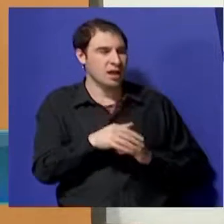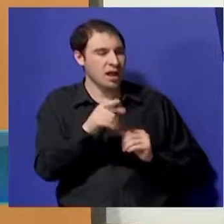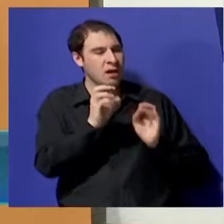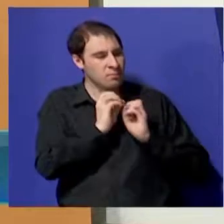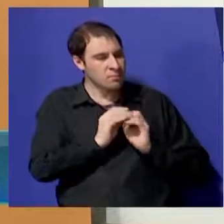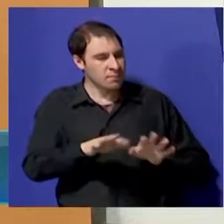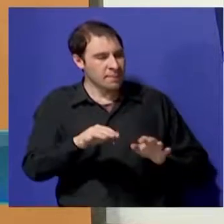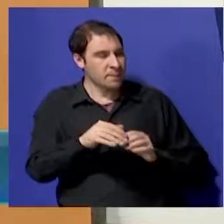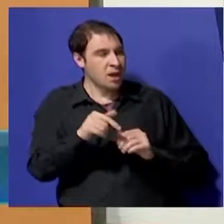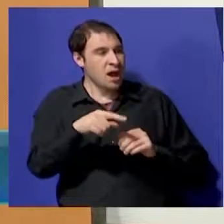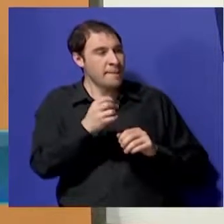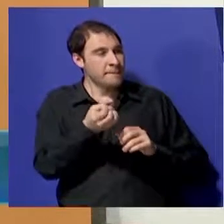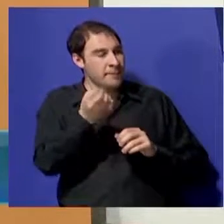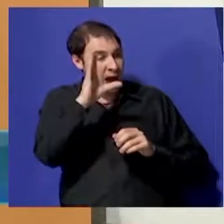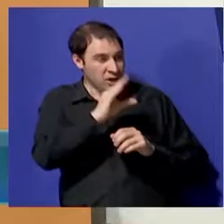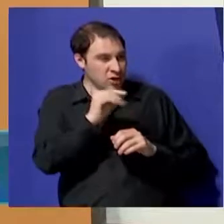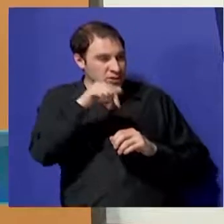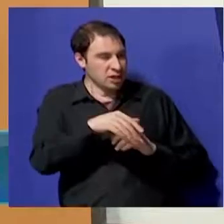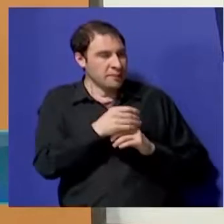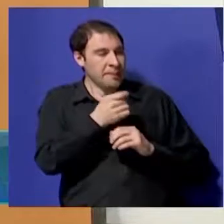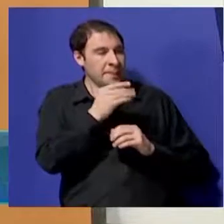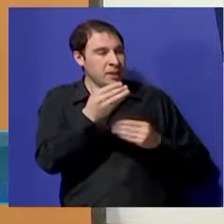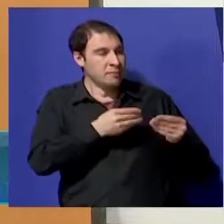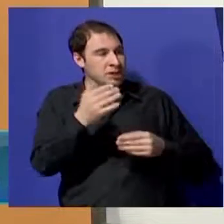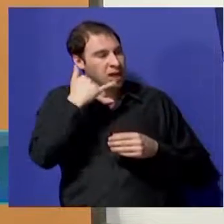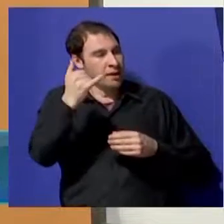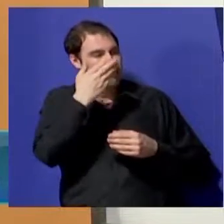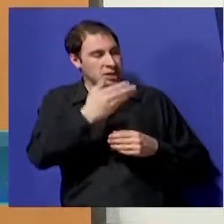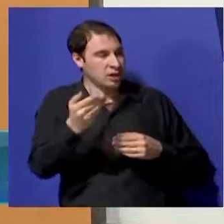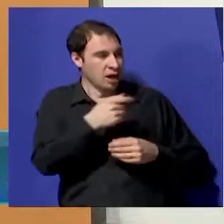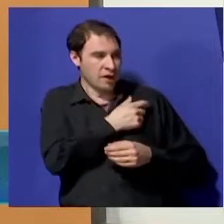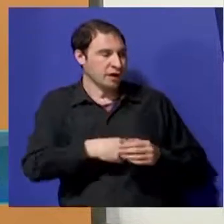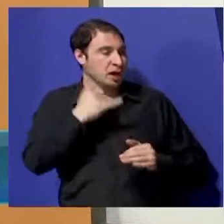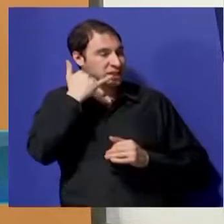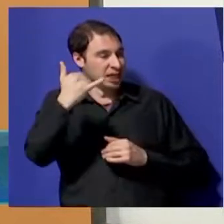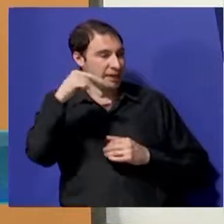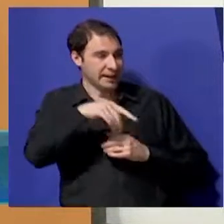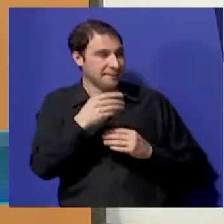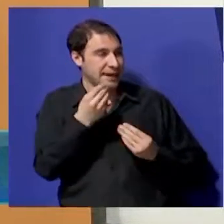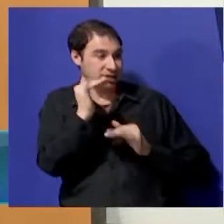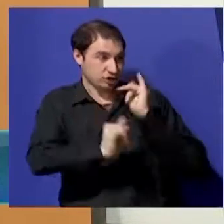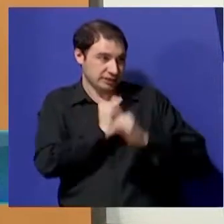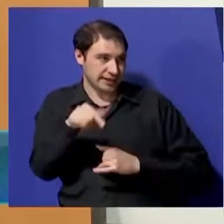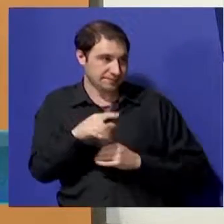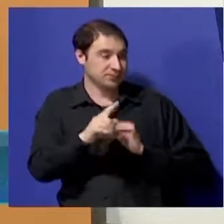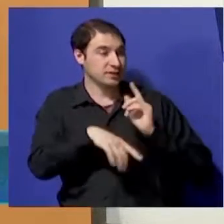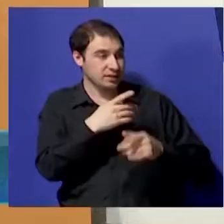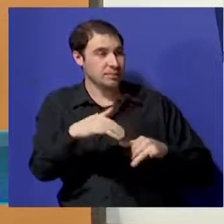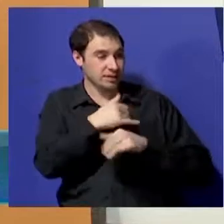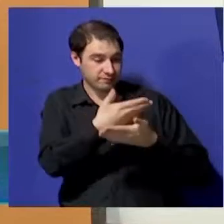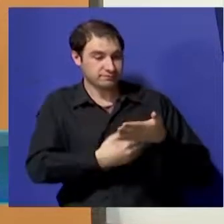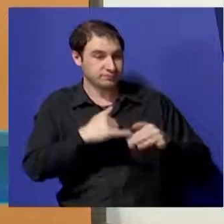derrame ocurrió a la madrugada, que fue cuando, según la Barrick, llamaron a funcionarios del gobierno de San Juan para informarles. Luego se conoció el